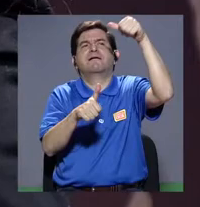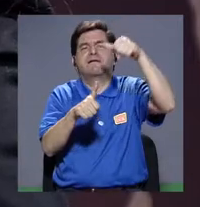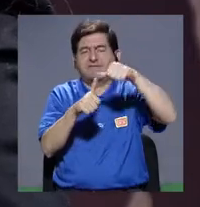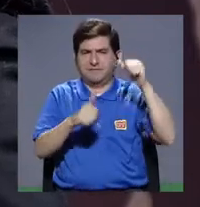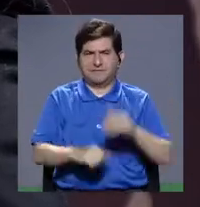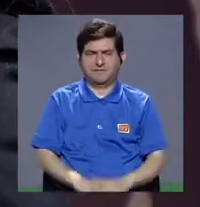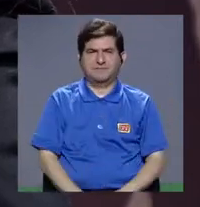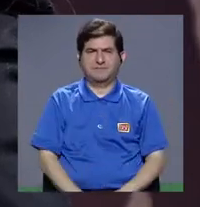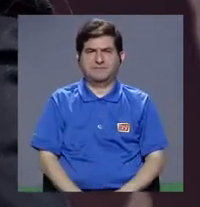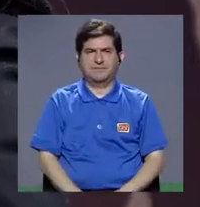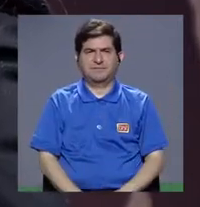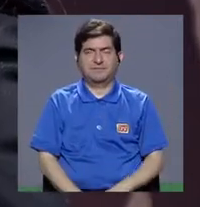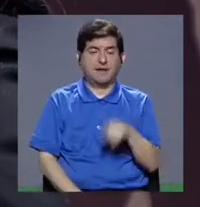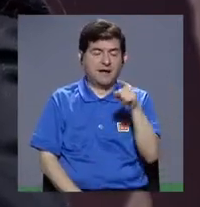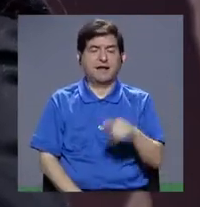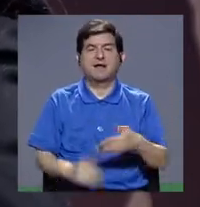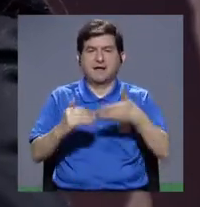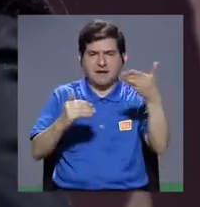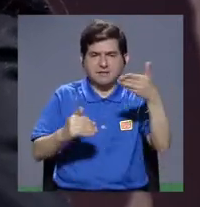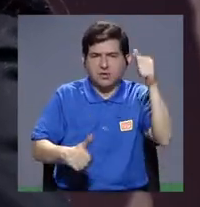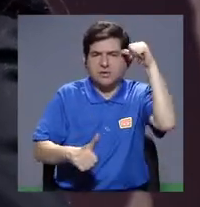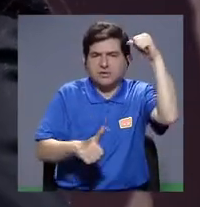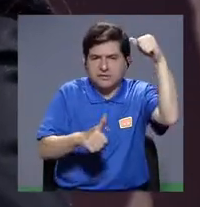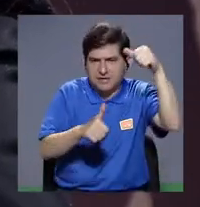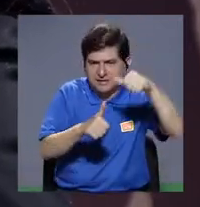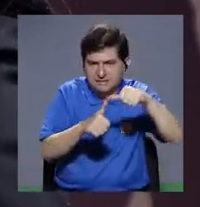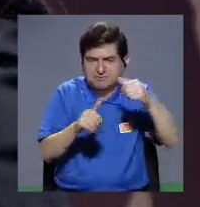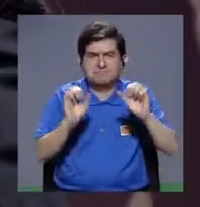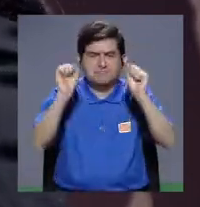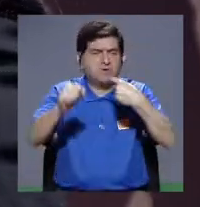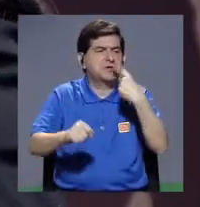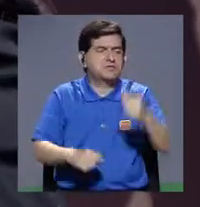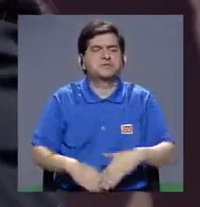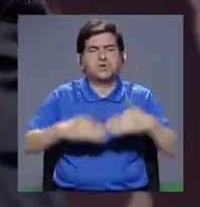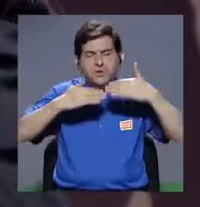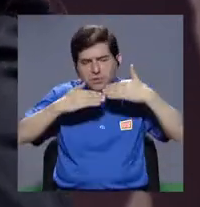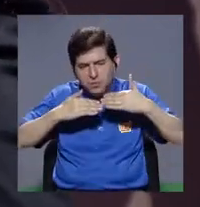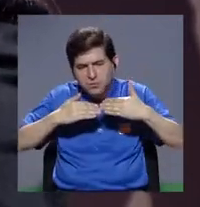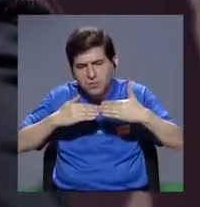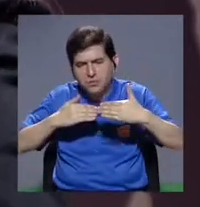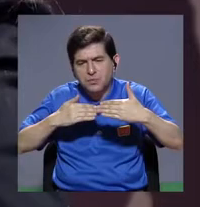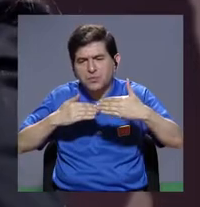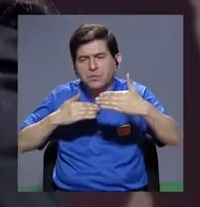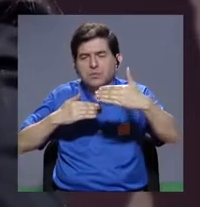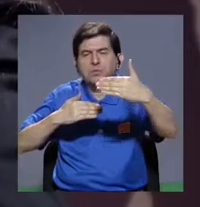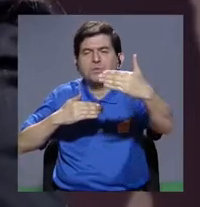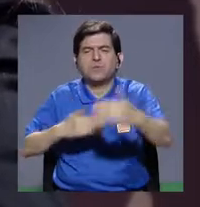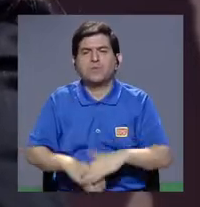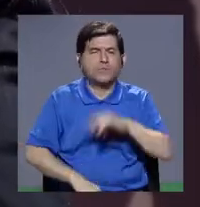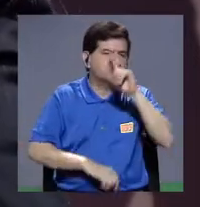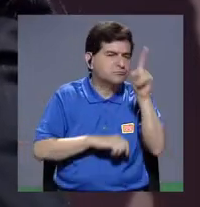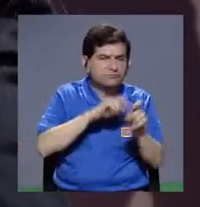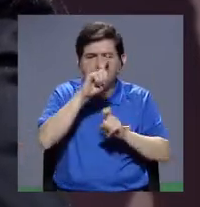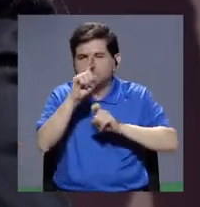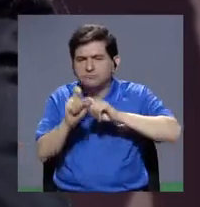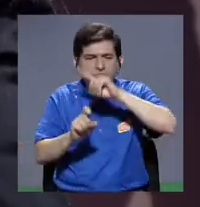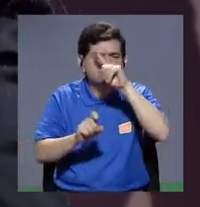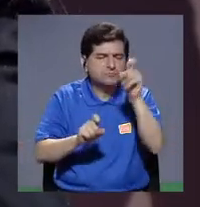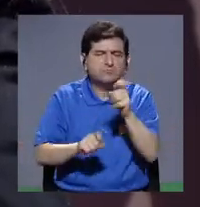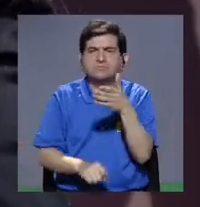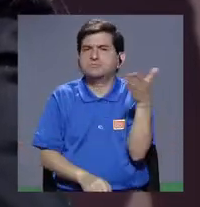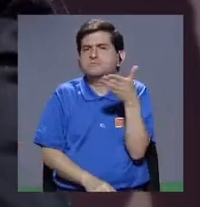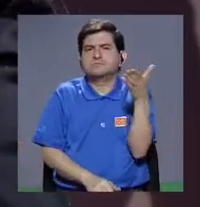la memoria y lo recordado digamos que continúan el cuestionamiento sobre